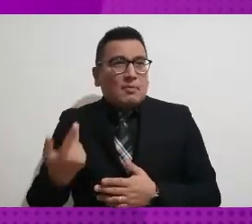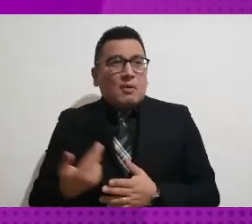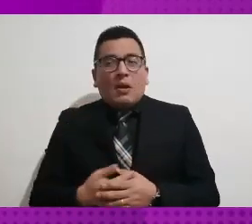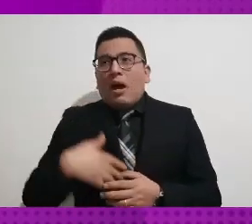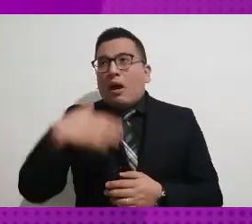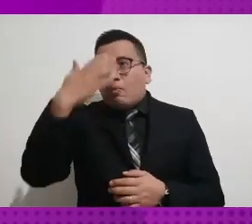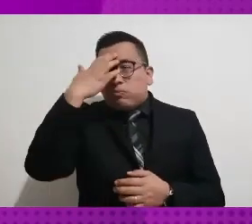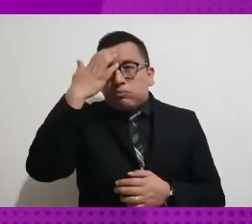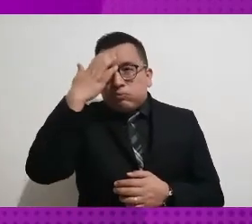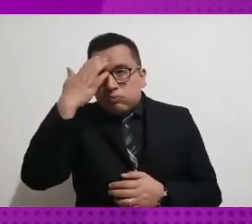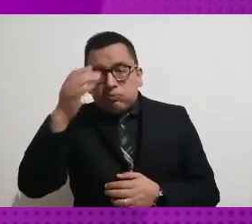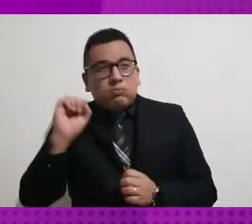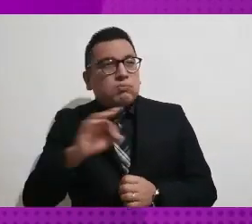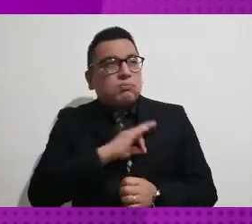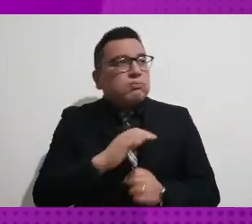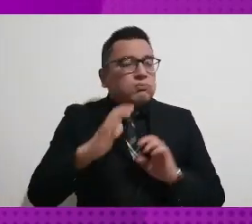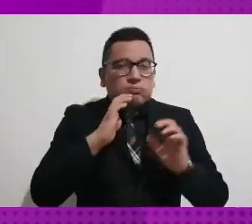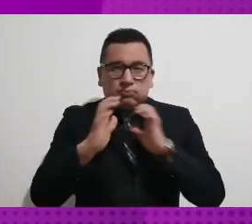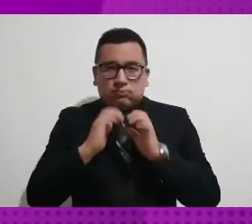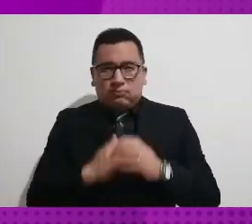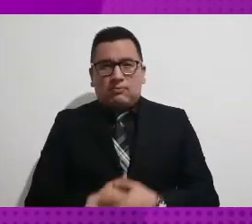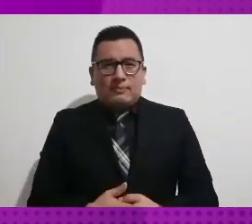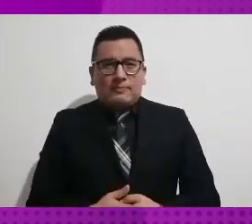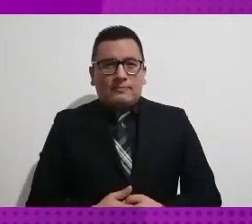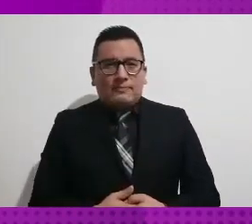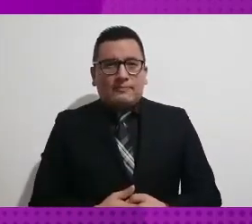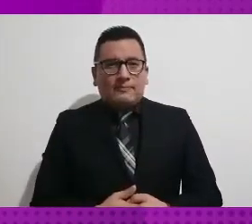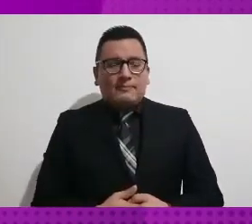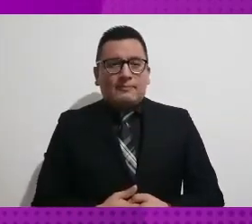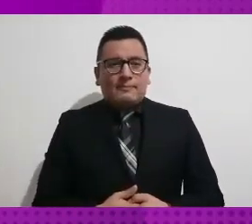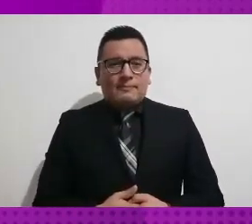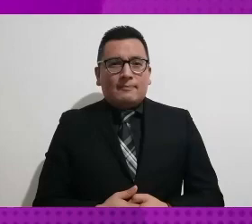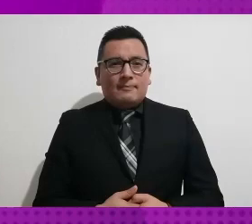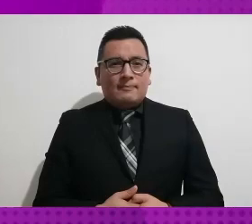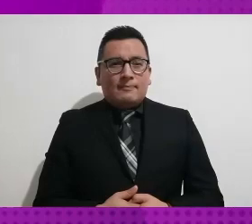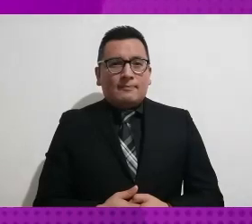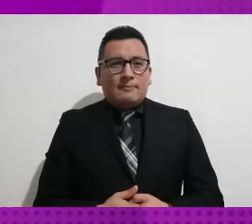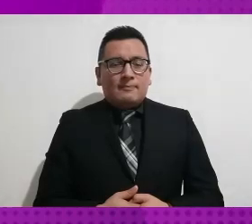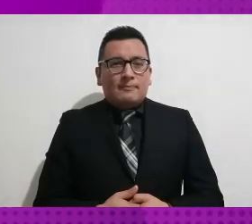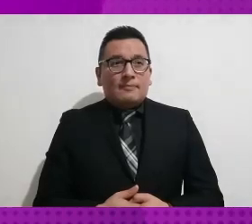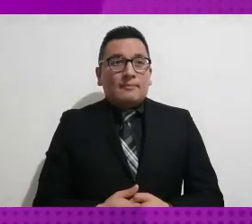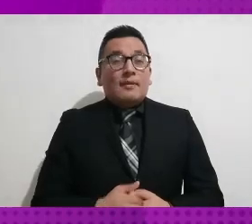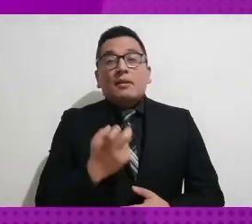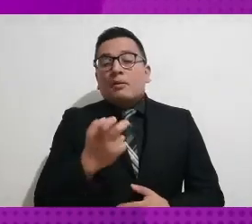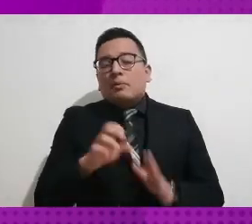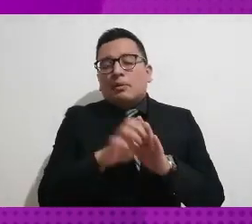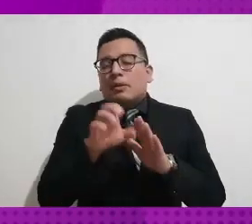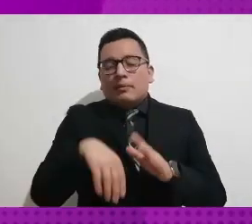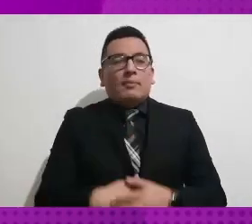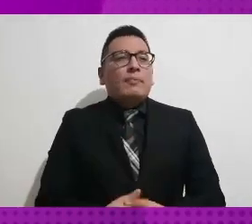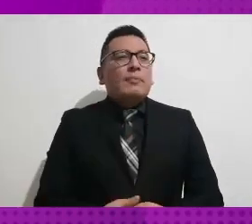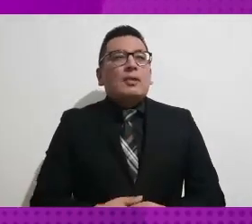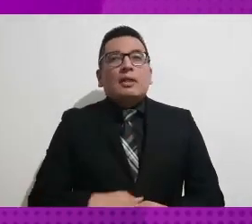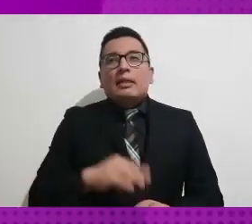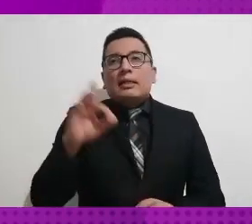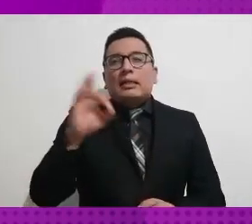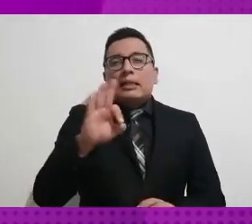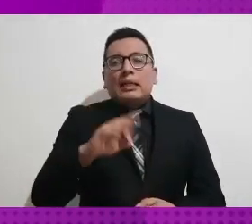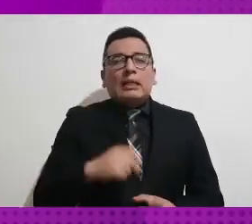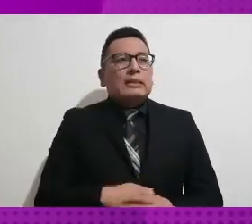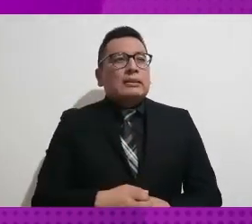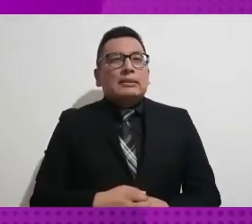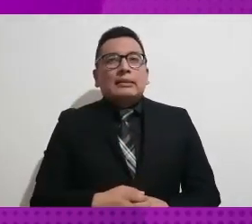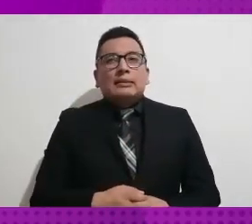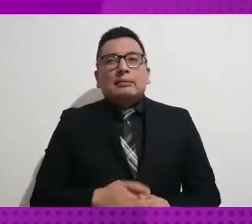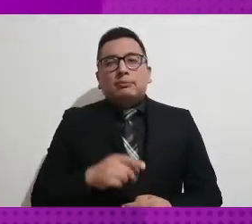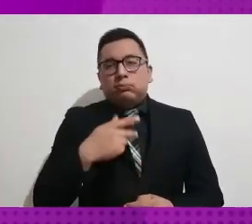conocer el mundo, de comunicarse, ¿sí? Entonces, si viene una consulta infantil, ok, me pides asociación